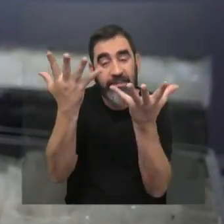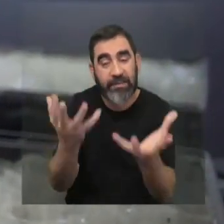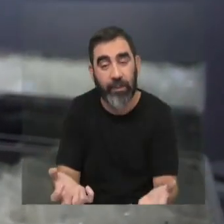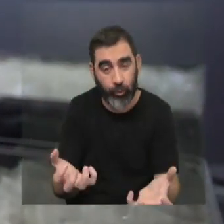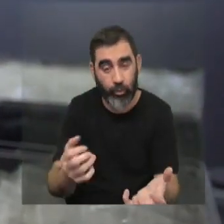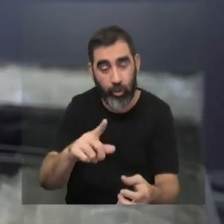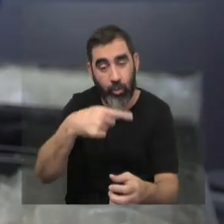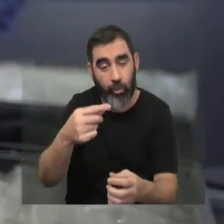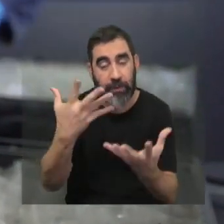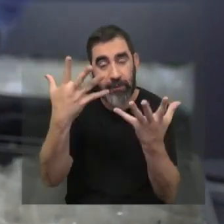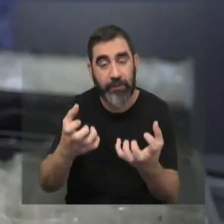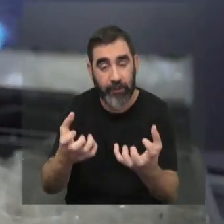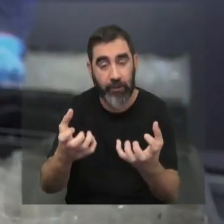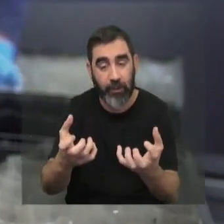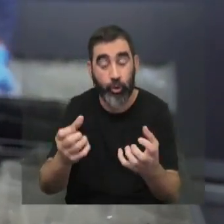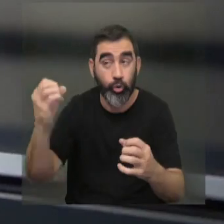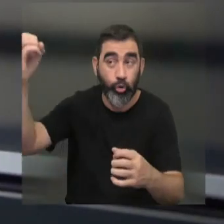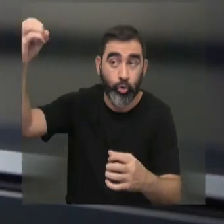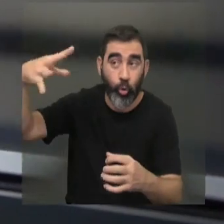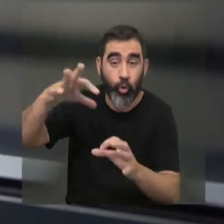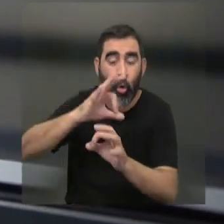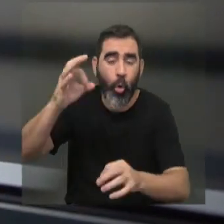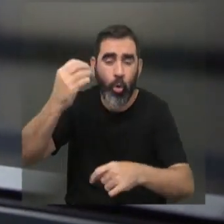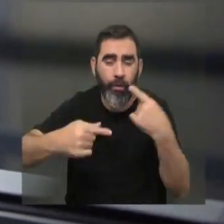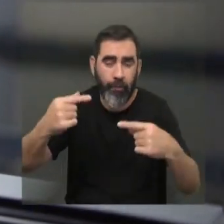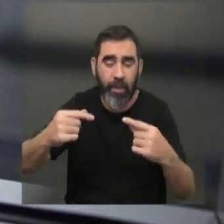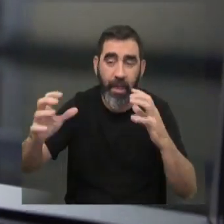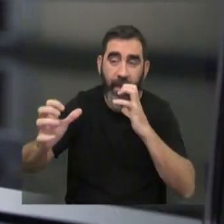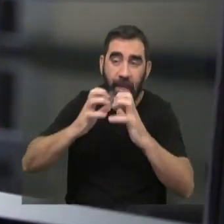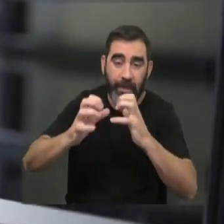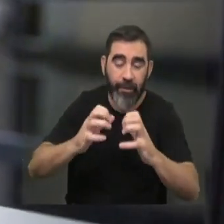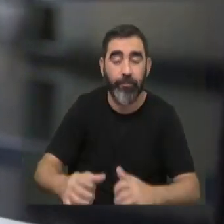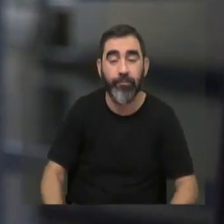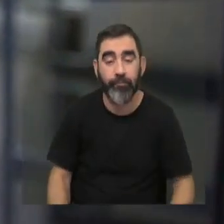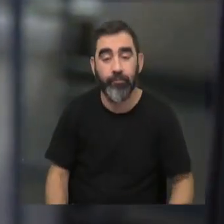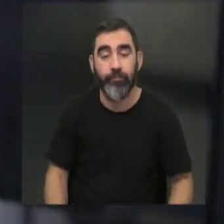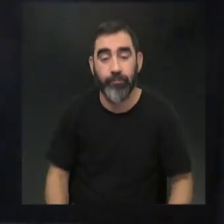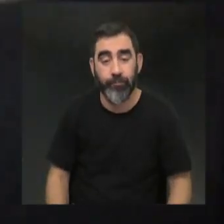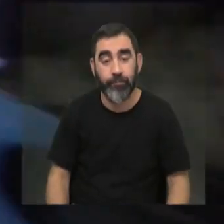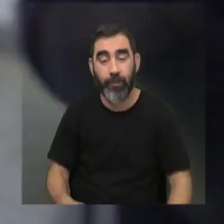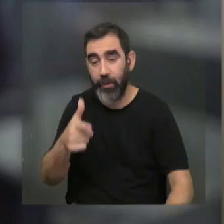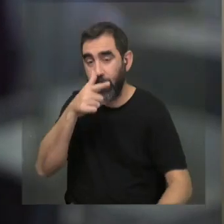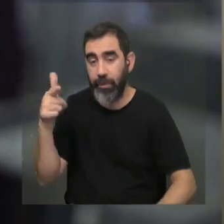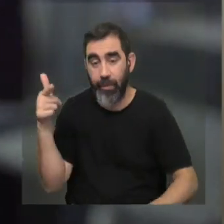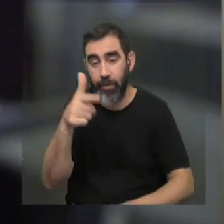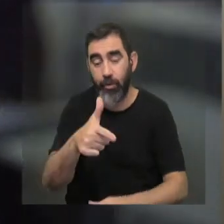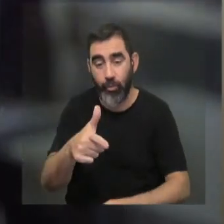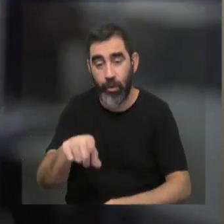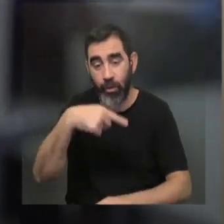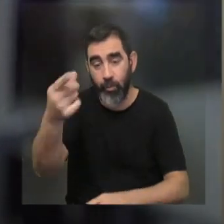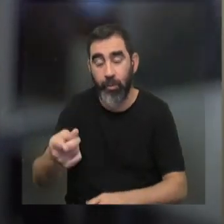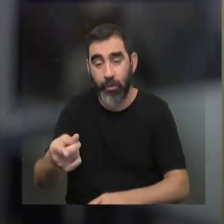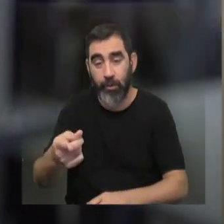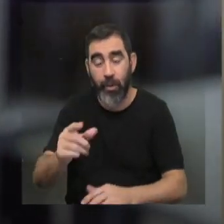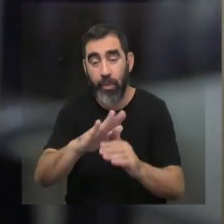secado con secaderos que puede ser solar o con diferentes fuentes de energía. Eso pasa directamente a